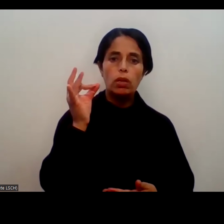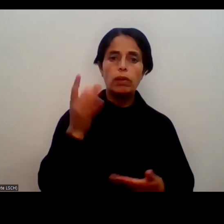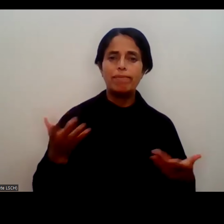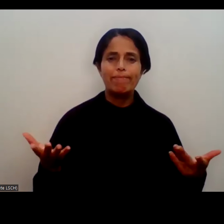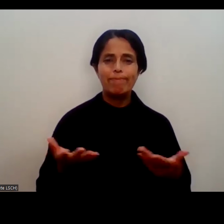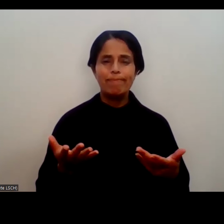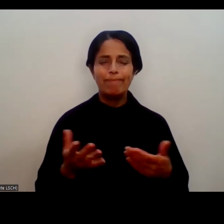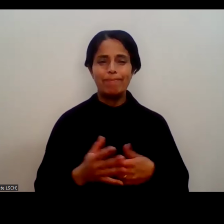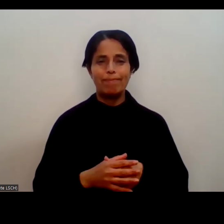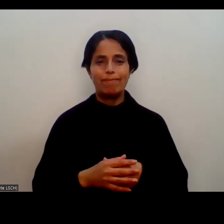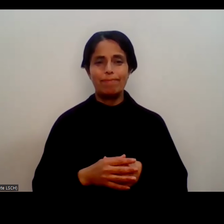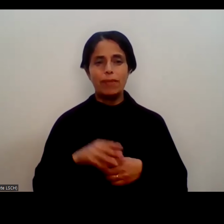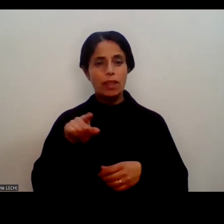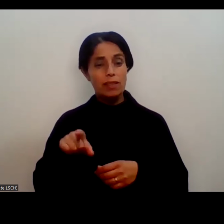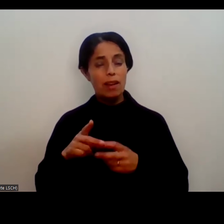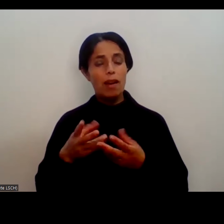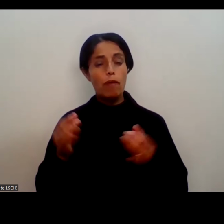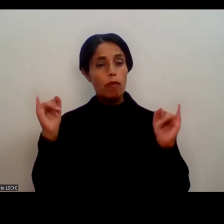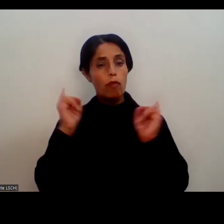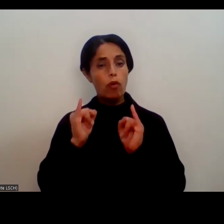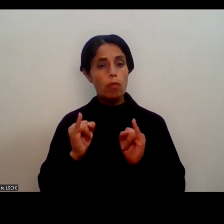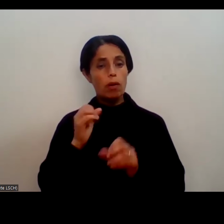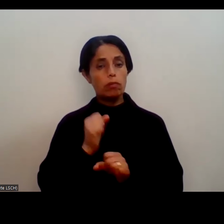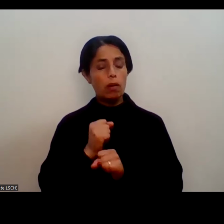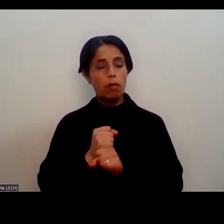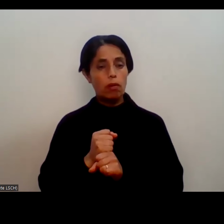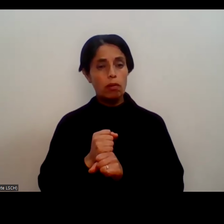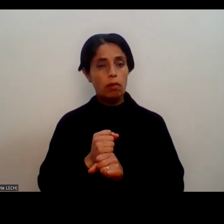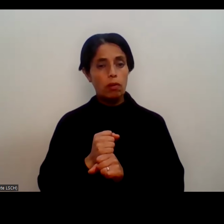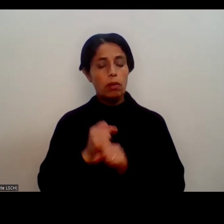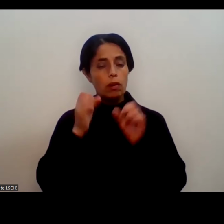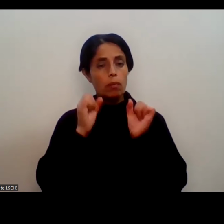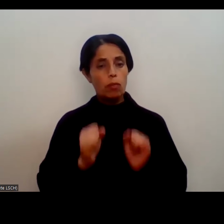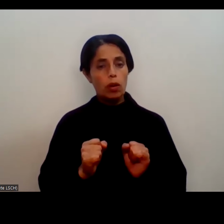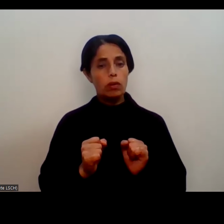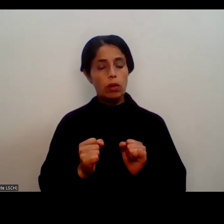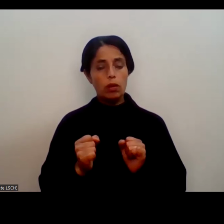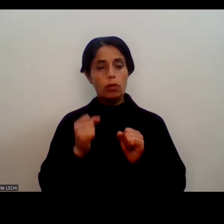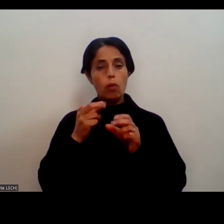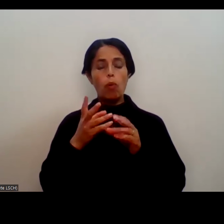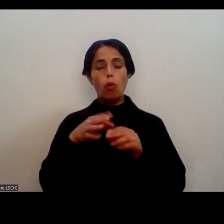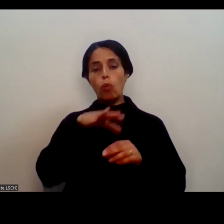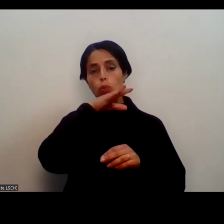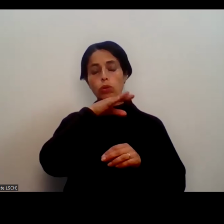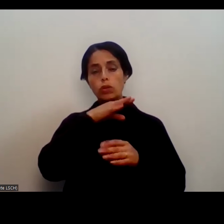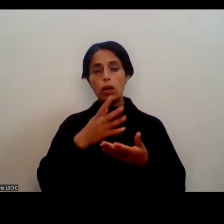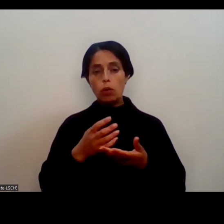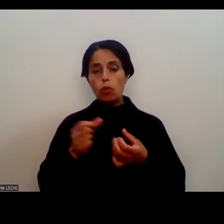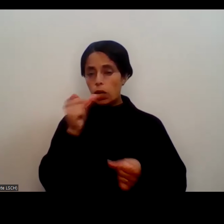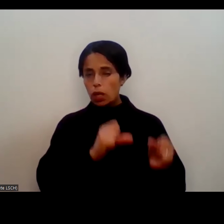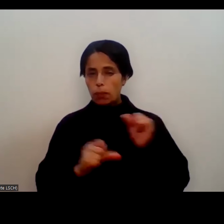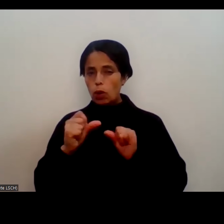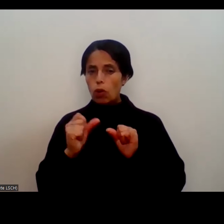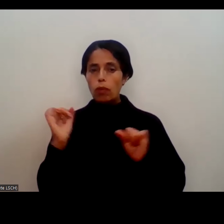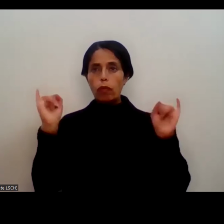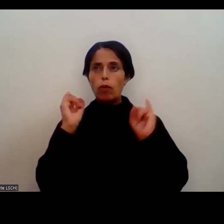que ese mecanismo, ¿no? Que tú puedes incorporar al organismo una sustancia con mayor rapidez